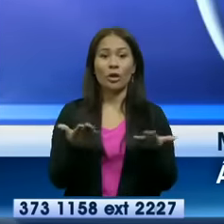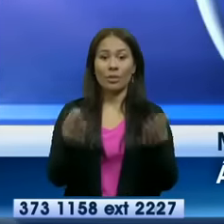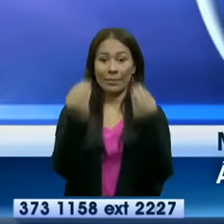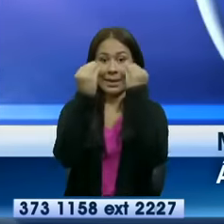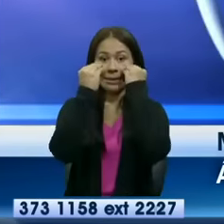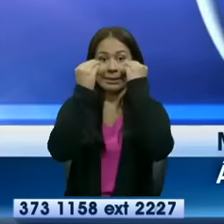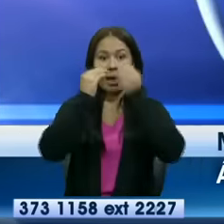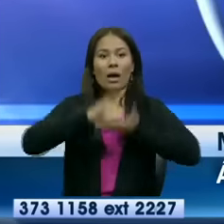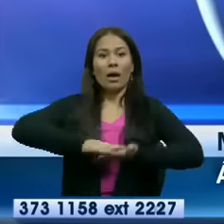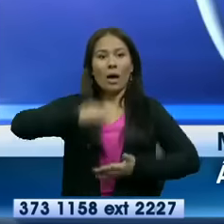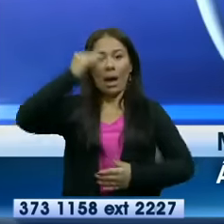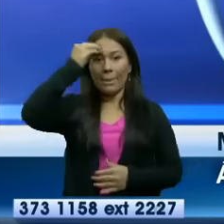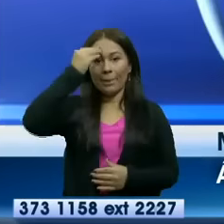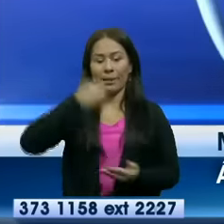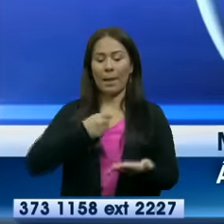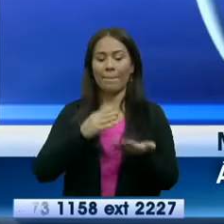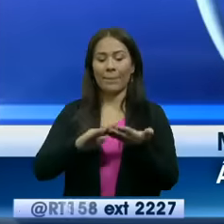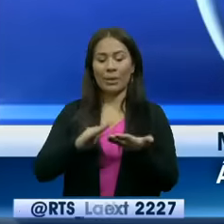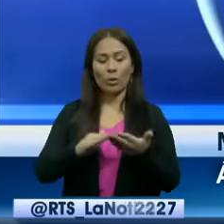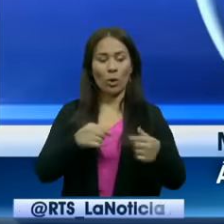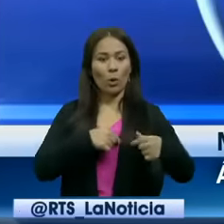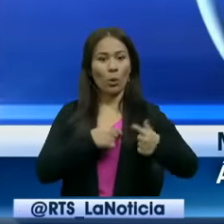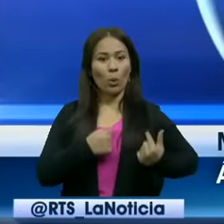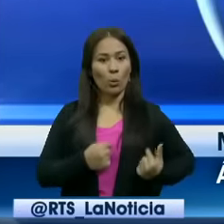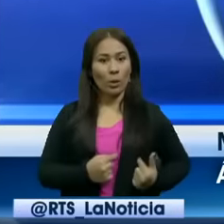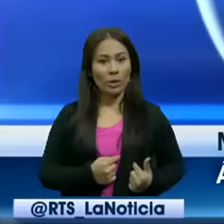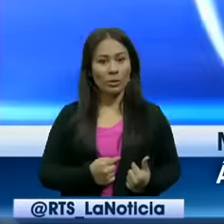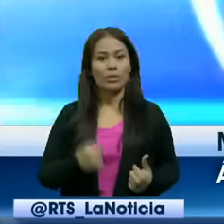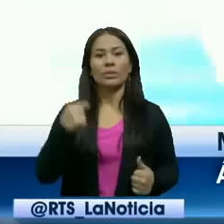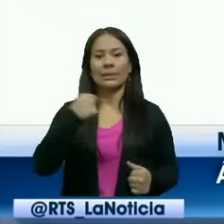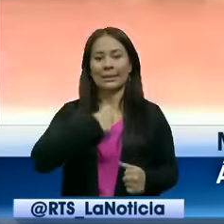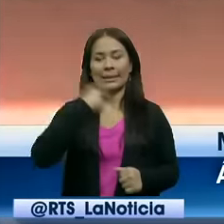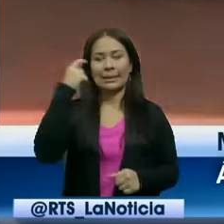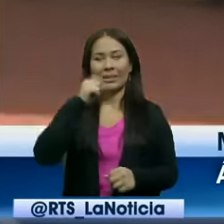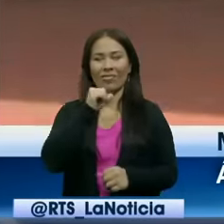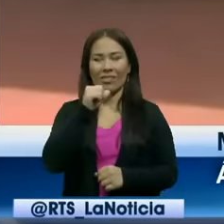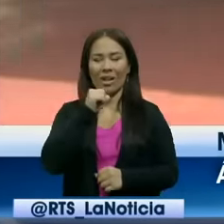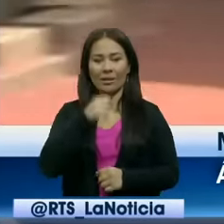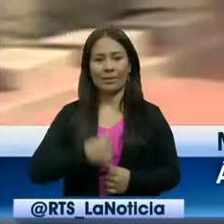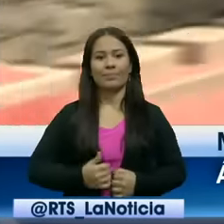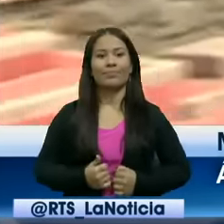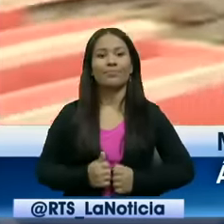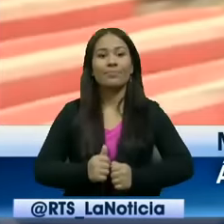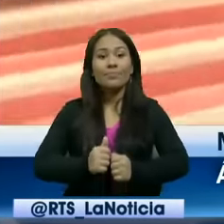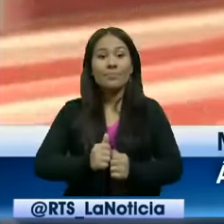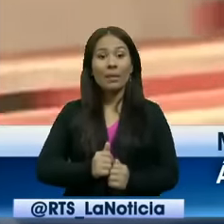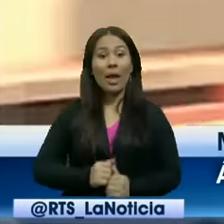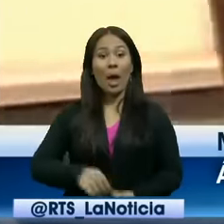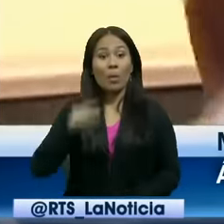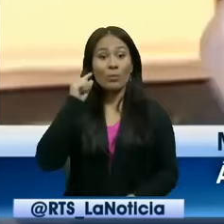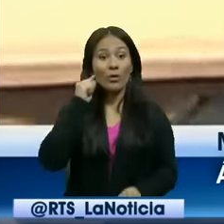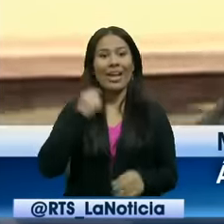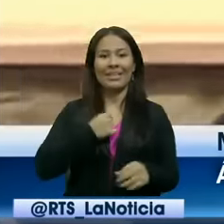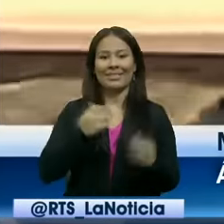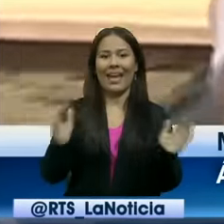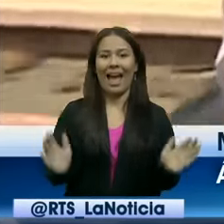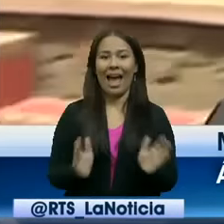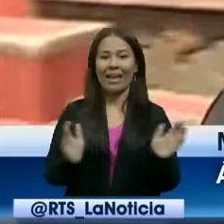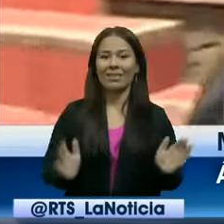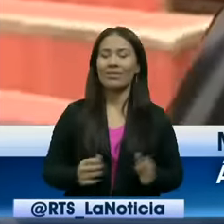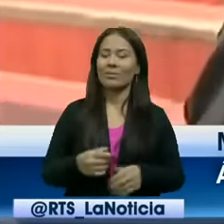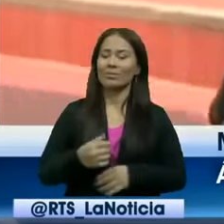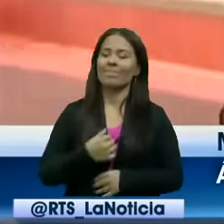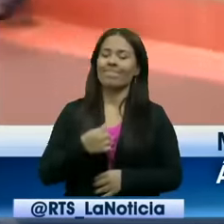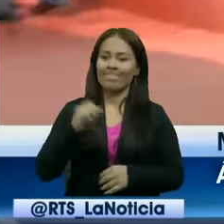voy a aprender a perdonar de corazón. Tengo que trabajar en eso. Ella tiene mucha fe de que pronto recobrará el ánimo, y es que